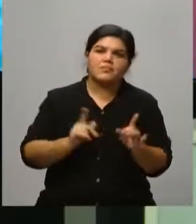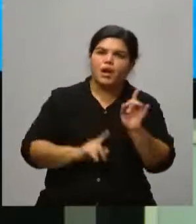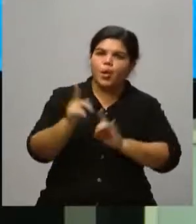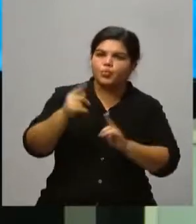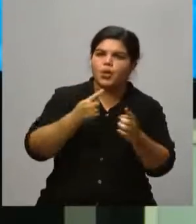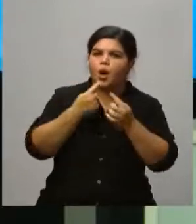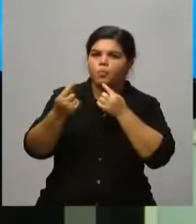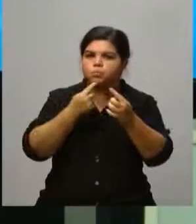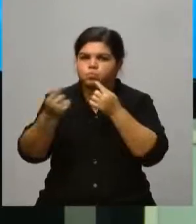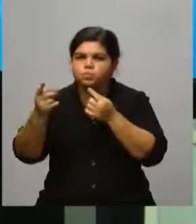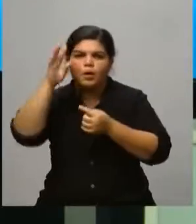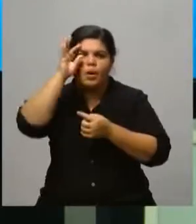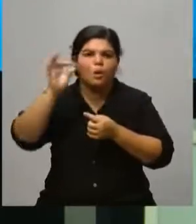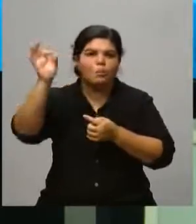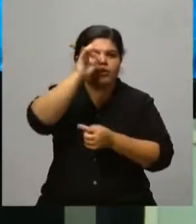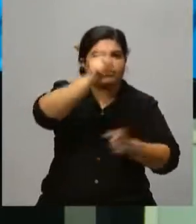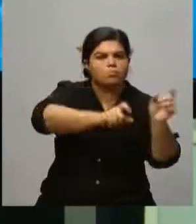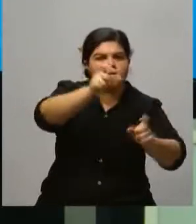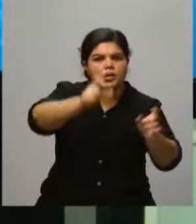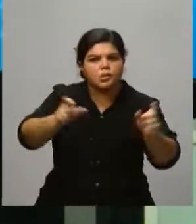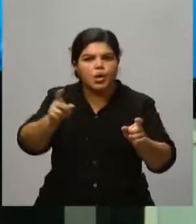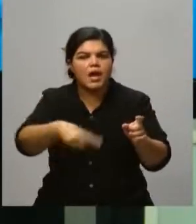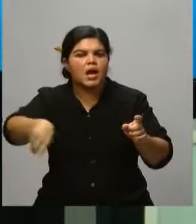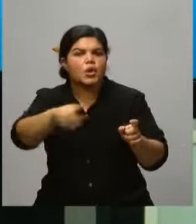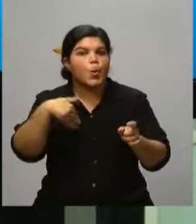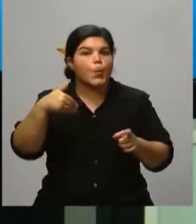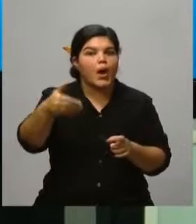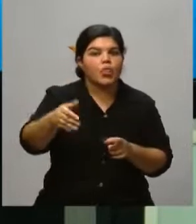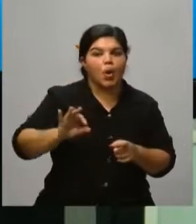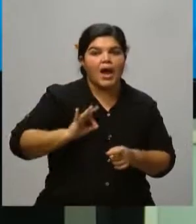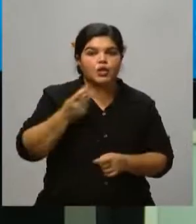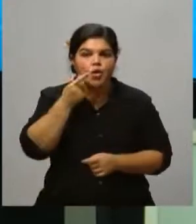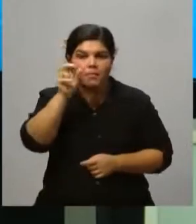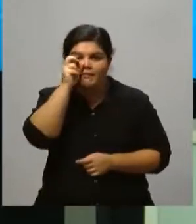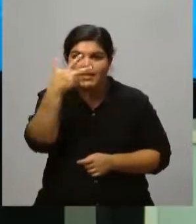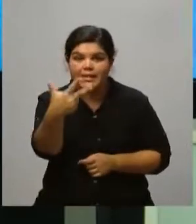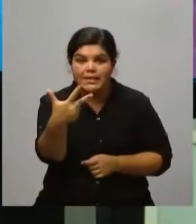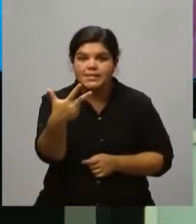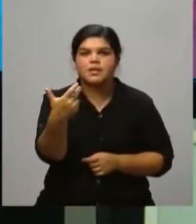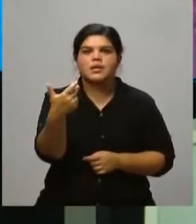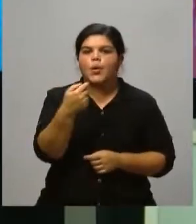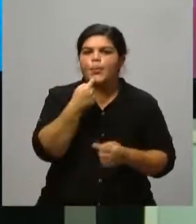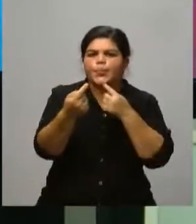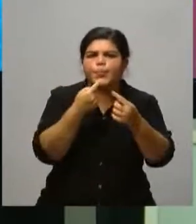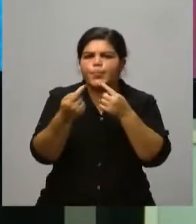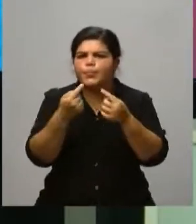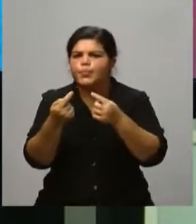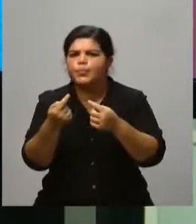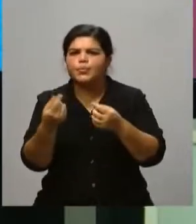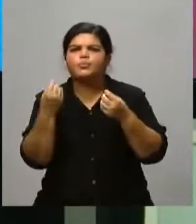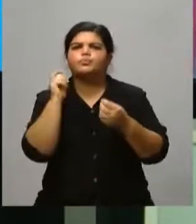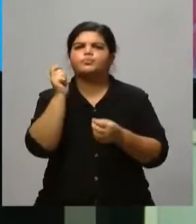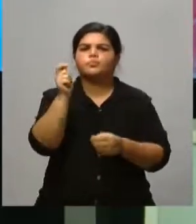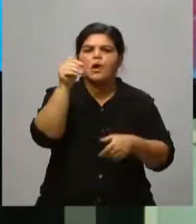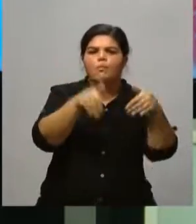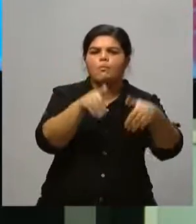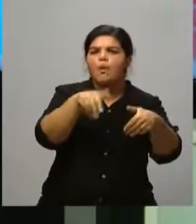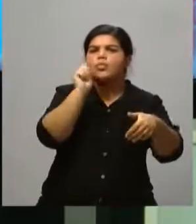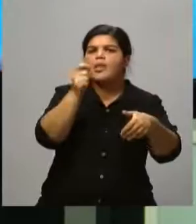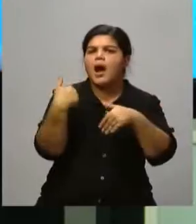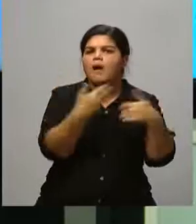han sido tan polémicos, en algunas figuras de esos ministerios, y hasta que se han pedido la renuncia y siguen